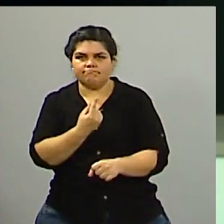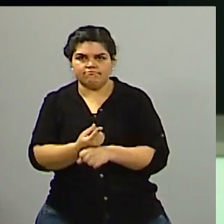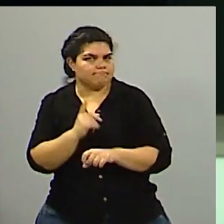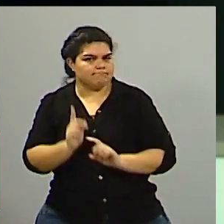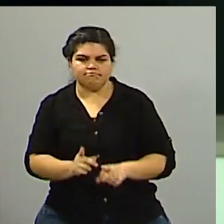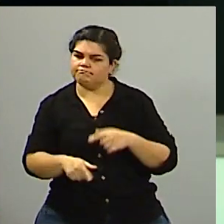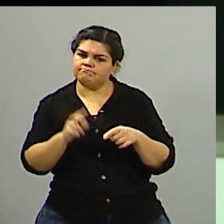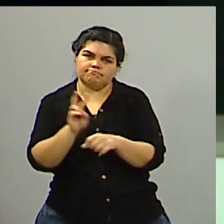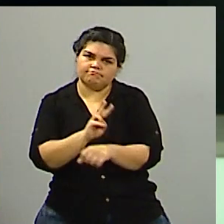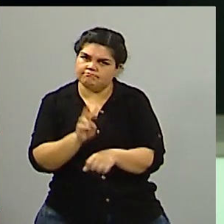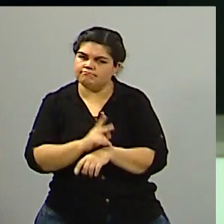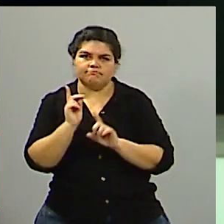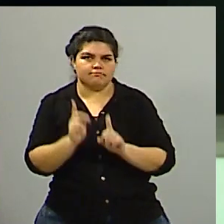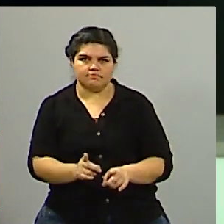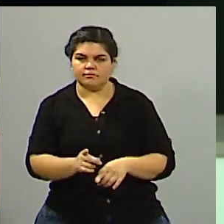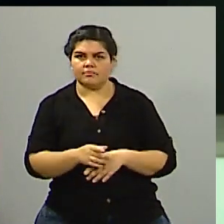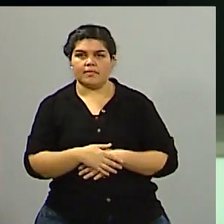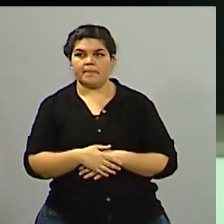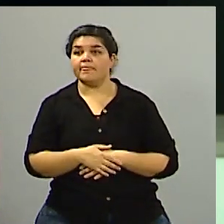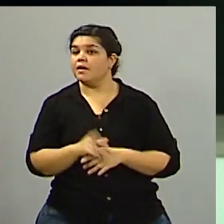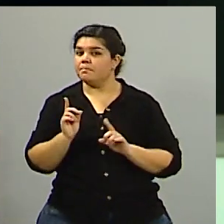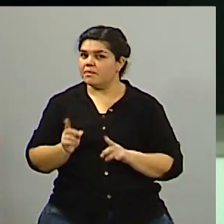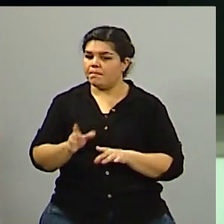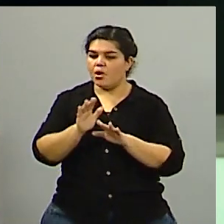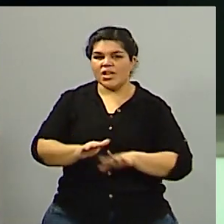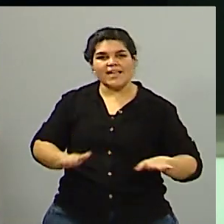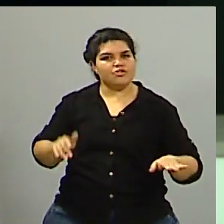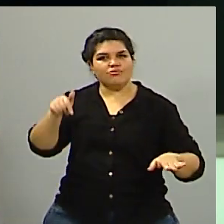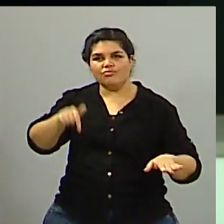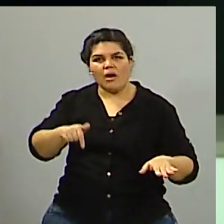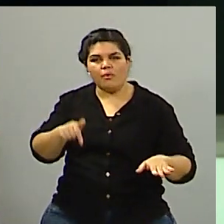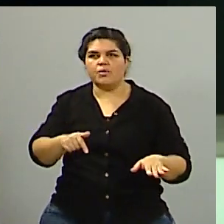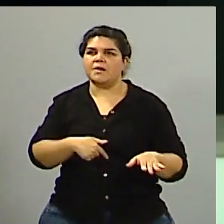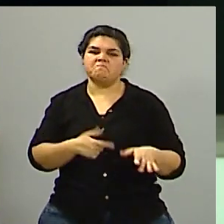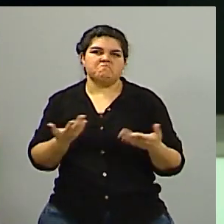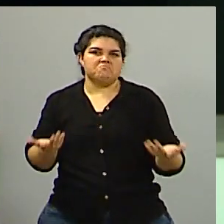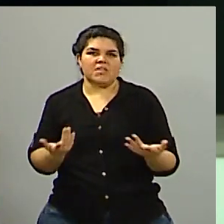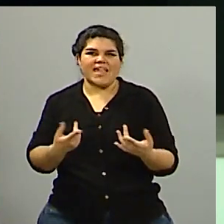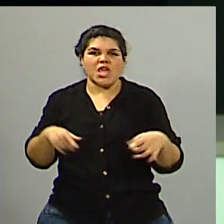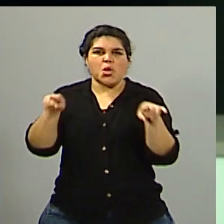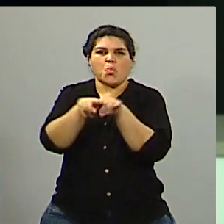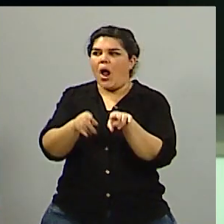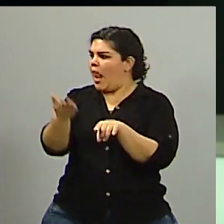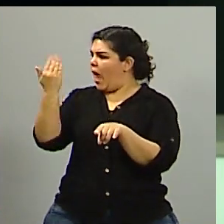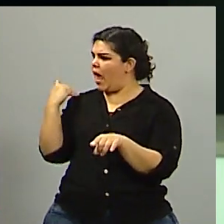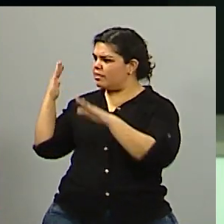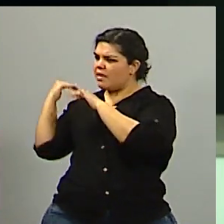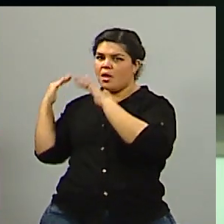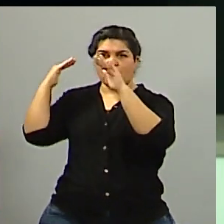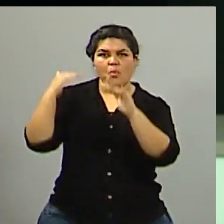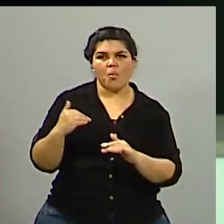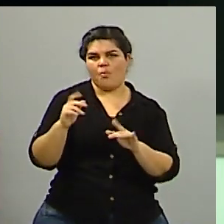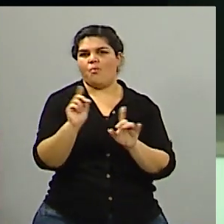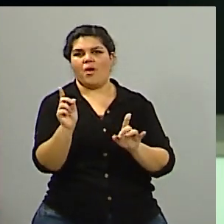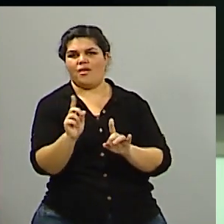ahora tienen actividades y tienen gustos y demás que no son iguales a los que quizás tuvieron sus hijos